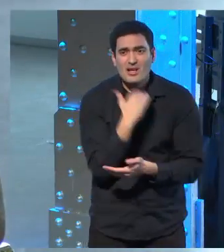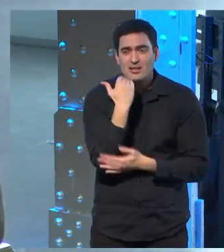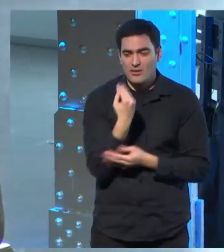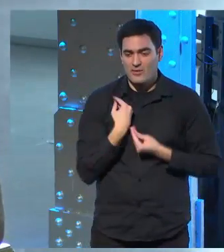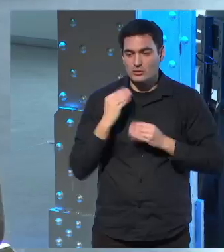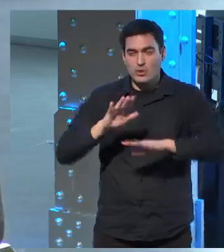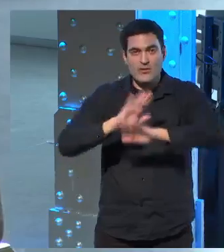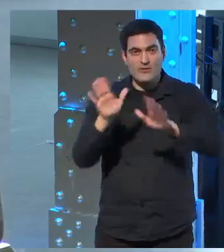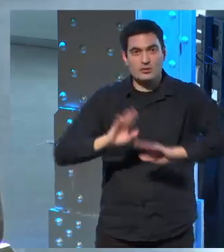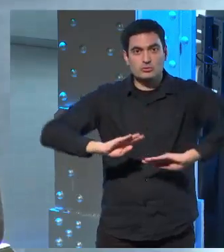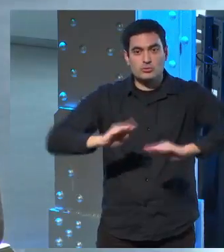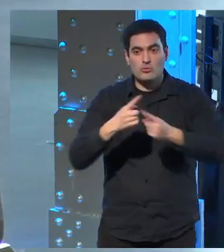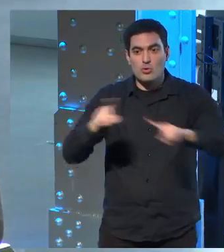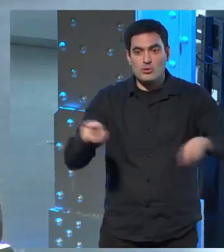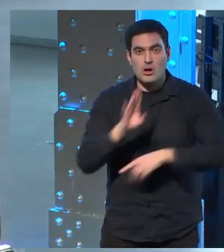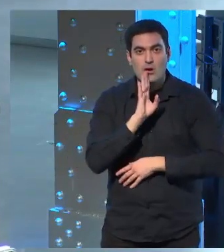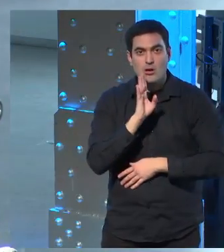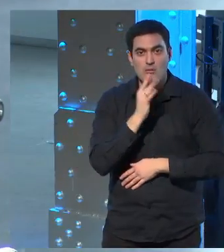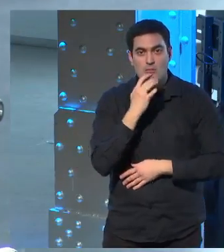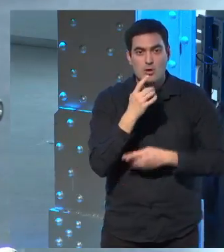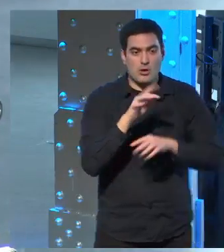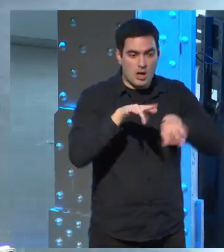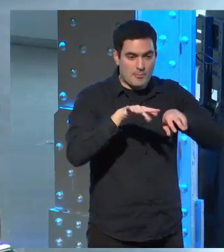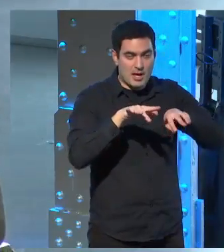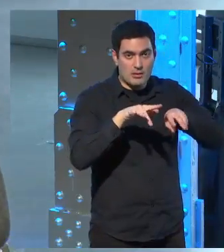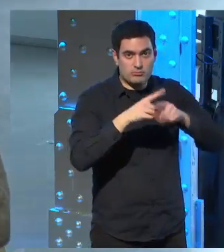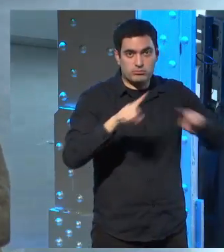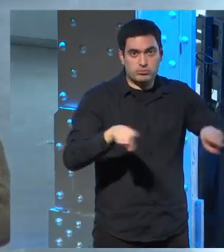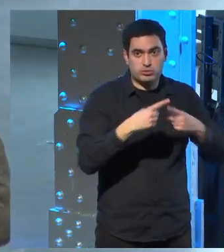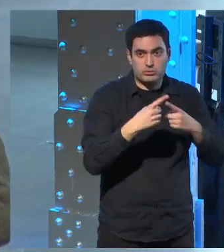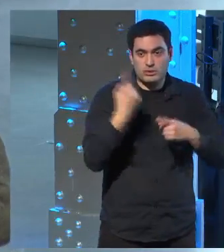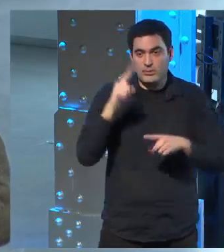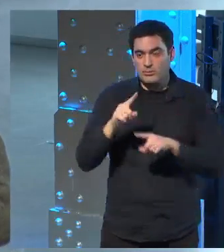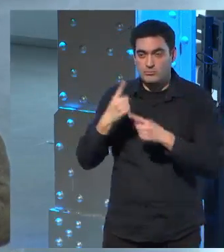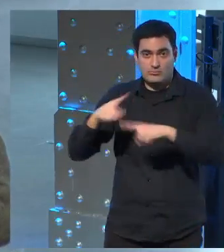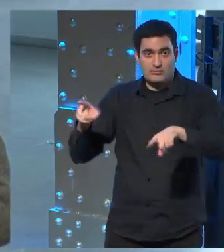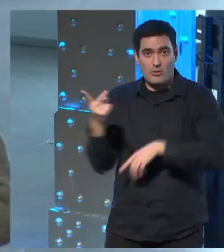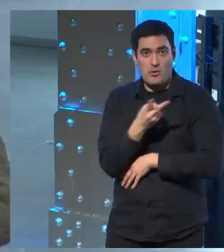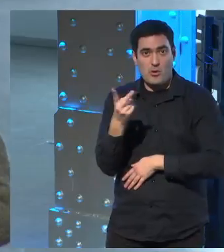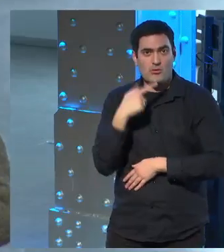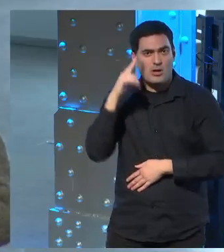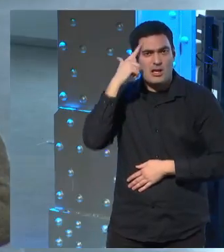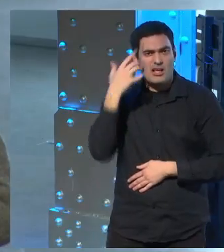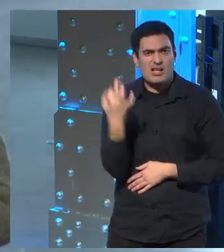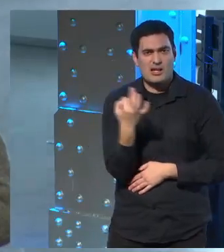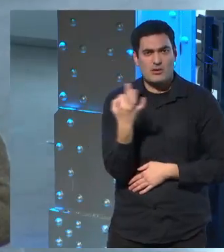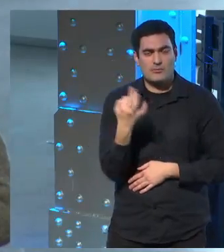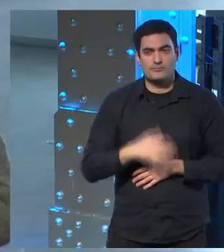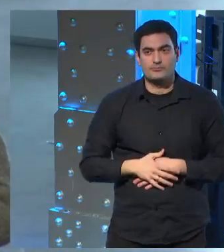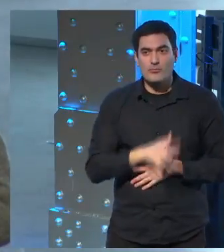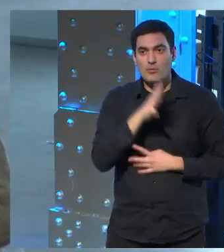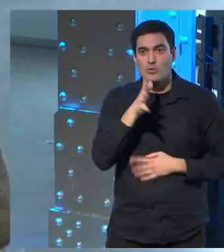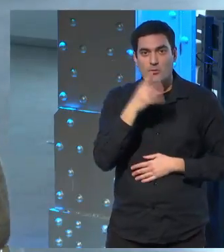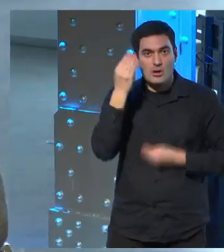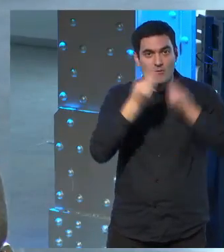de su vida, ¿no? Esta música, tanto el concierto de piano como el concierto para orquesta, yo creo que un